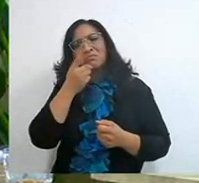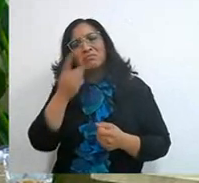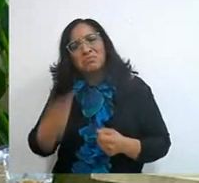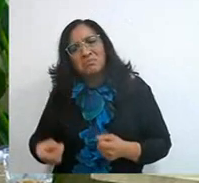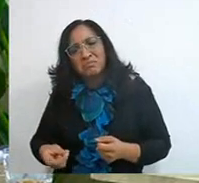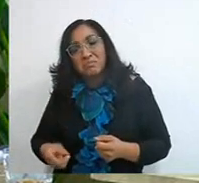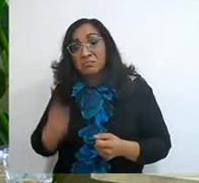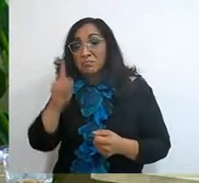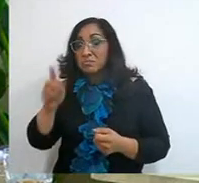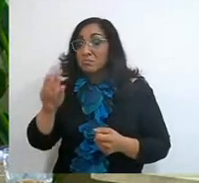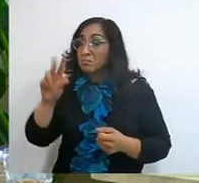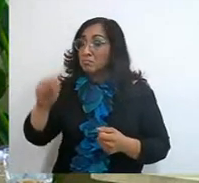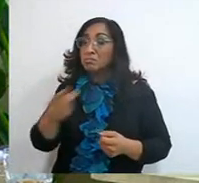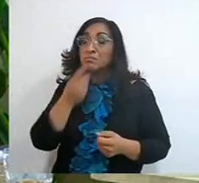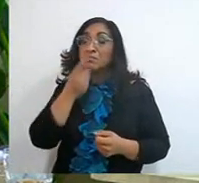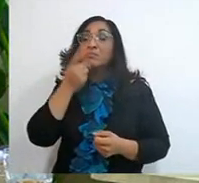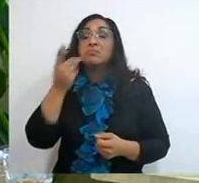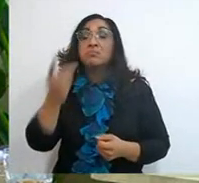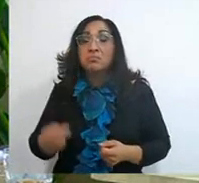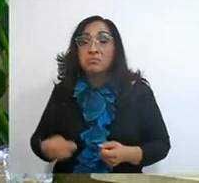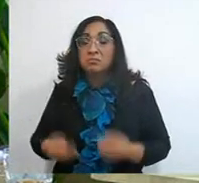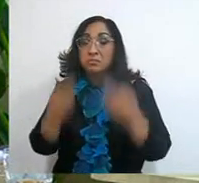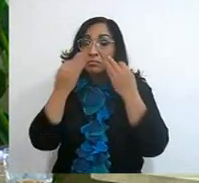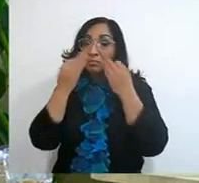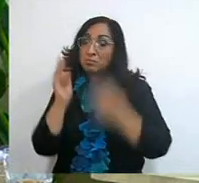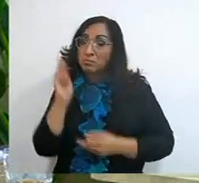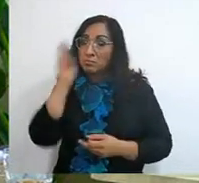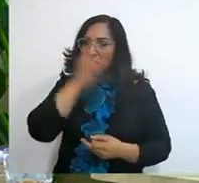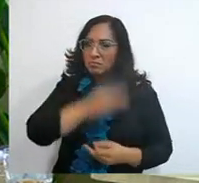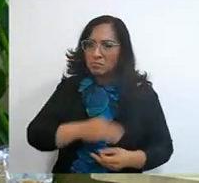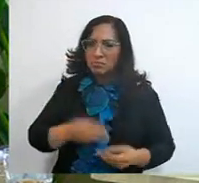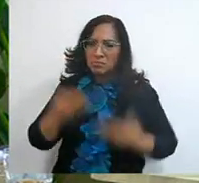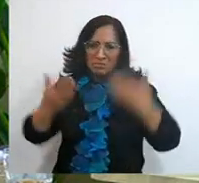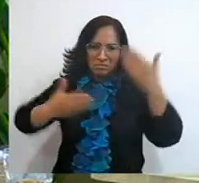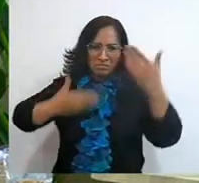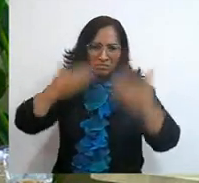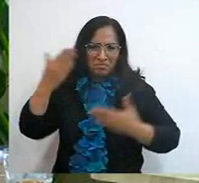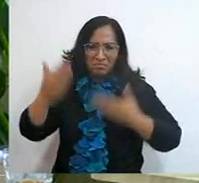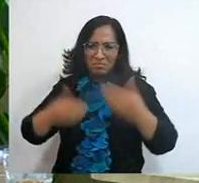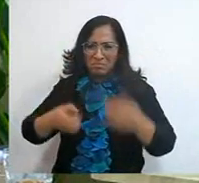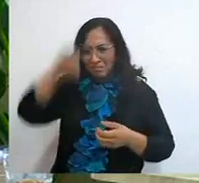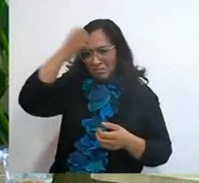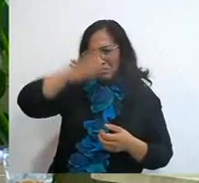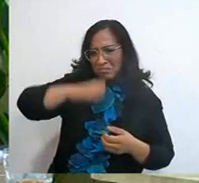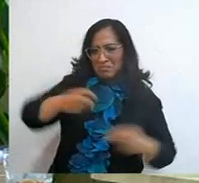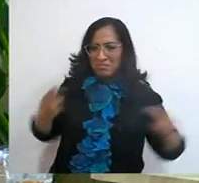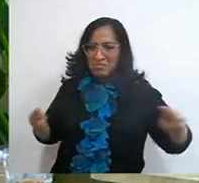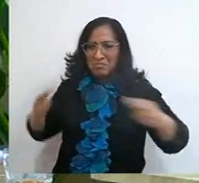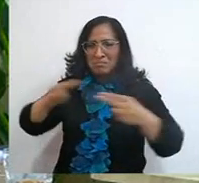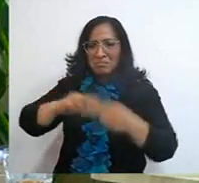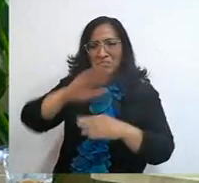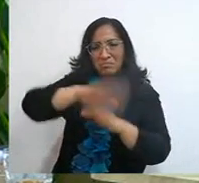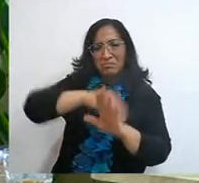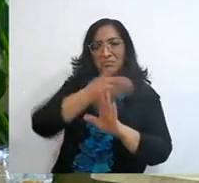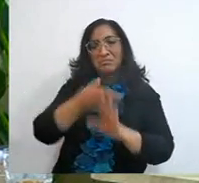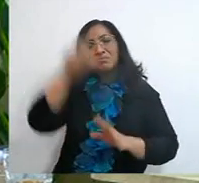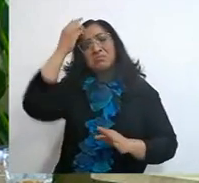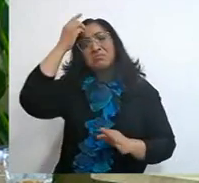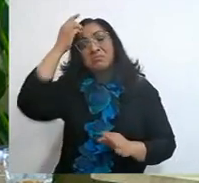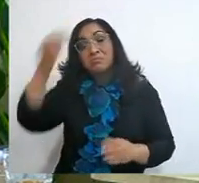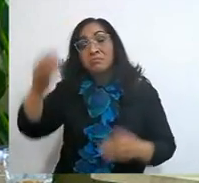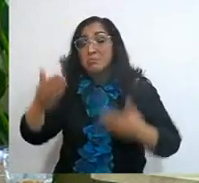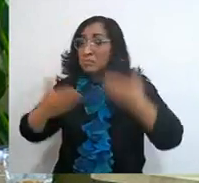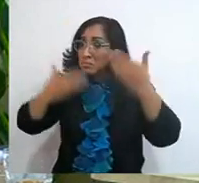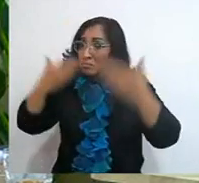has enviado, dan falso testimonio, Señor, enseñando doctrinas heréticas, Padre, no enseñando